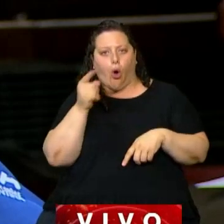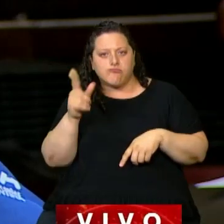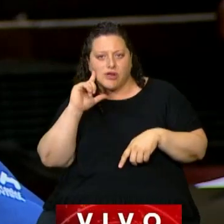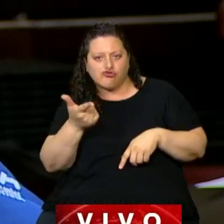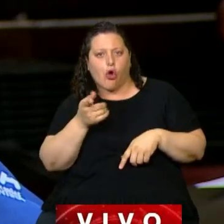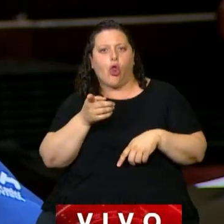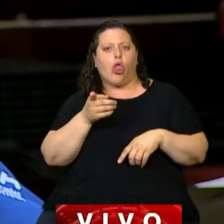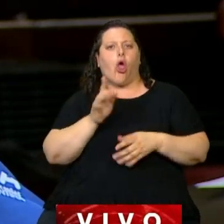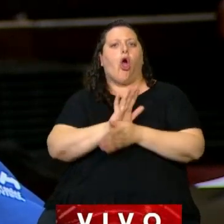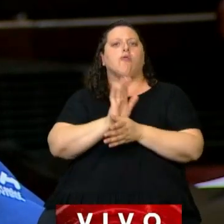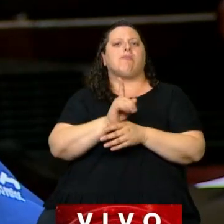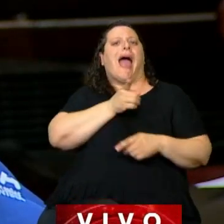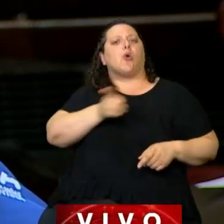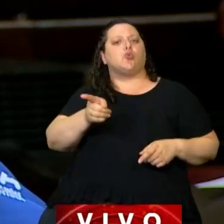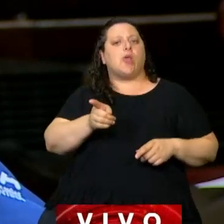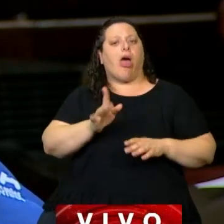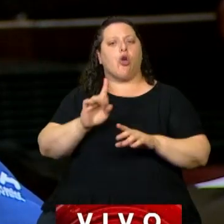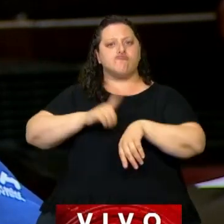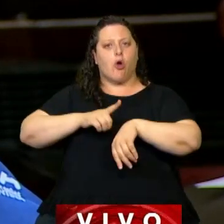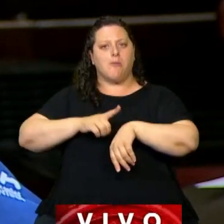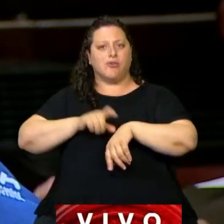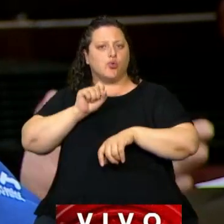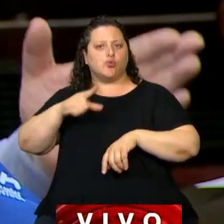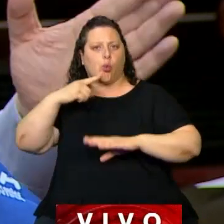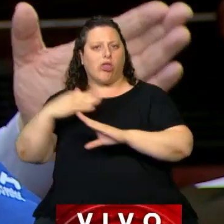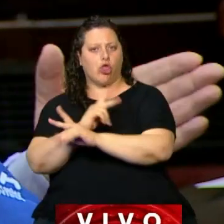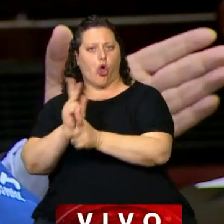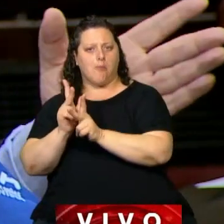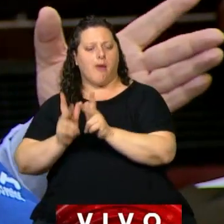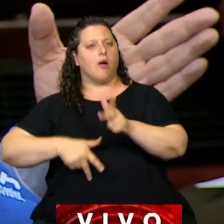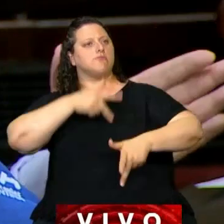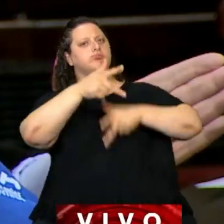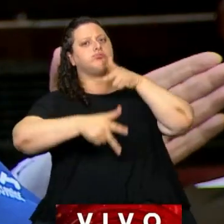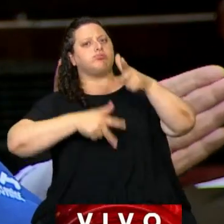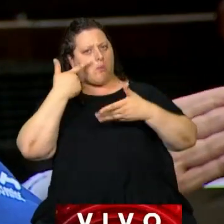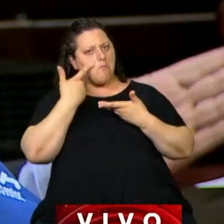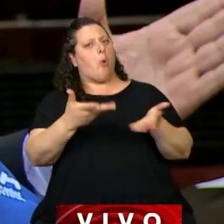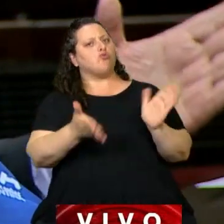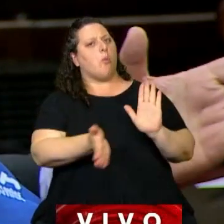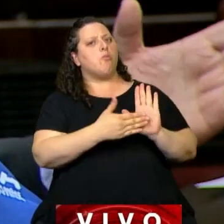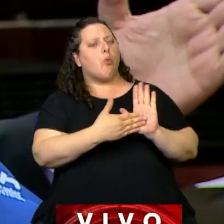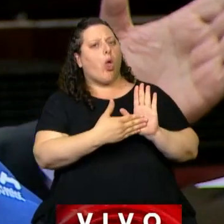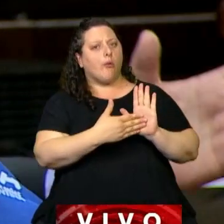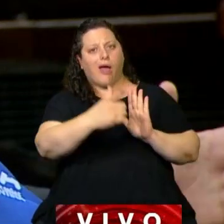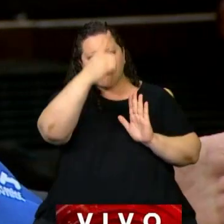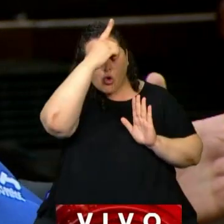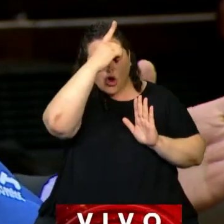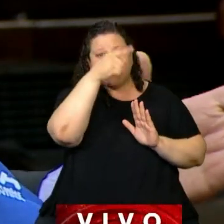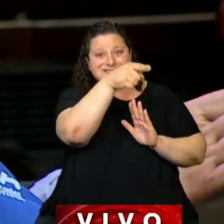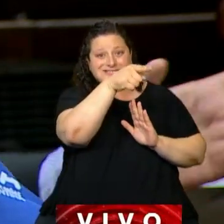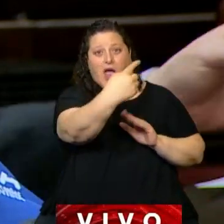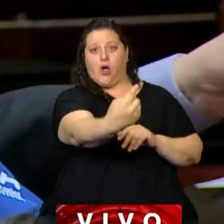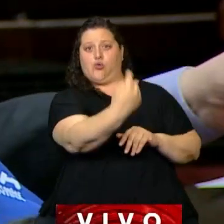incriminaron, cuando pudo manifestarse en la lengua de señas, él demostró fehacientemente que el policía que lo